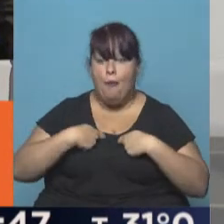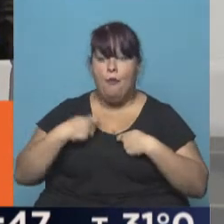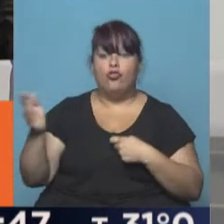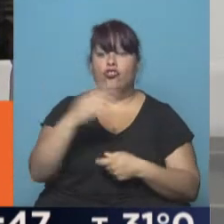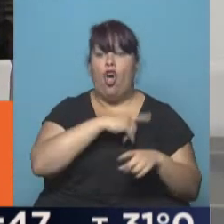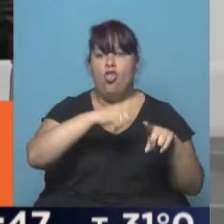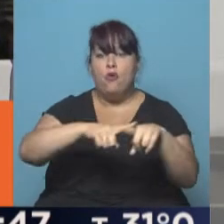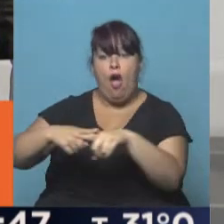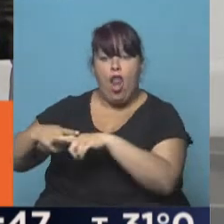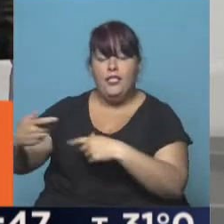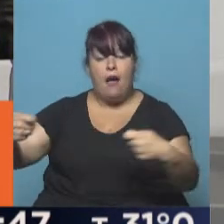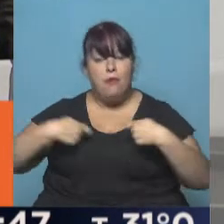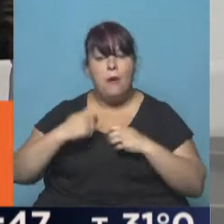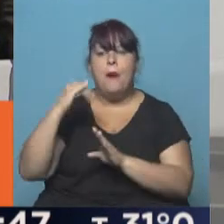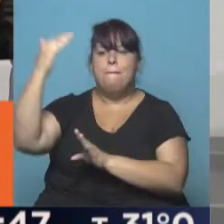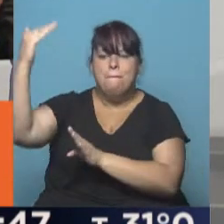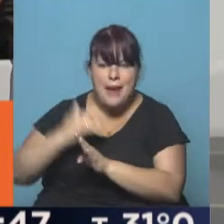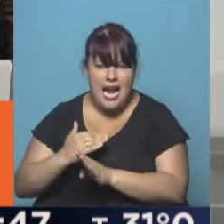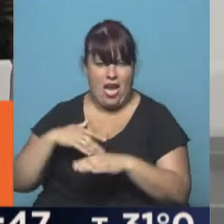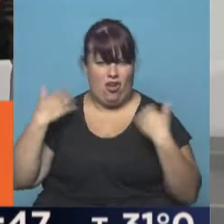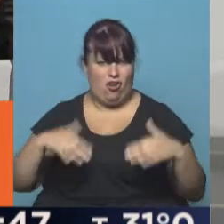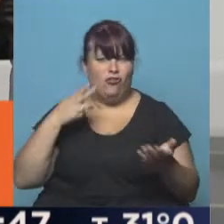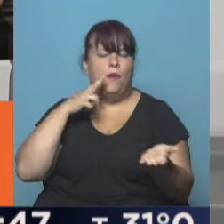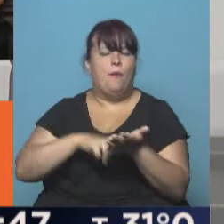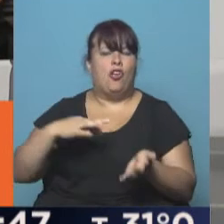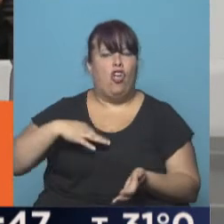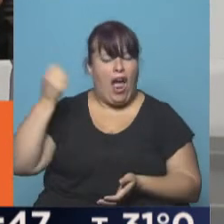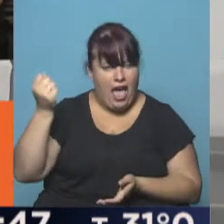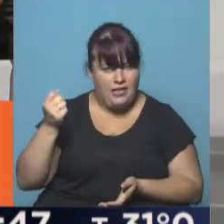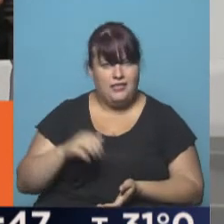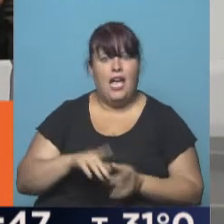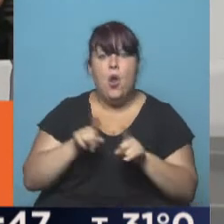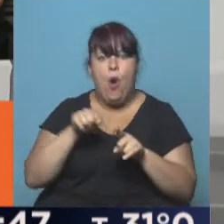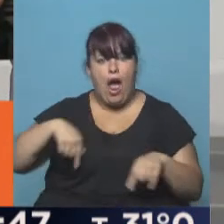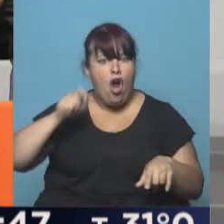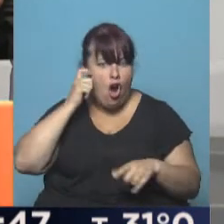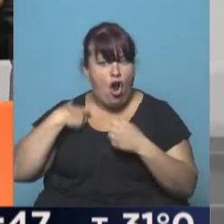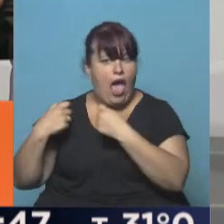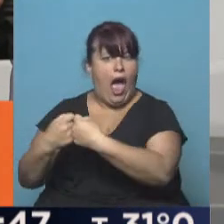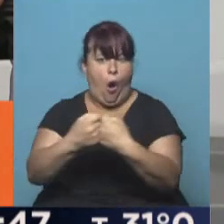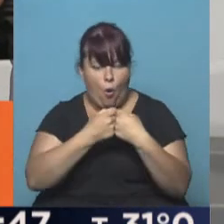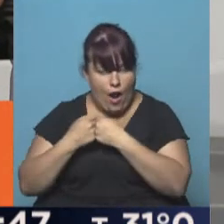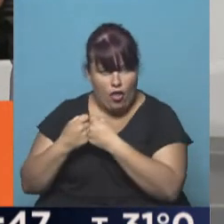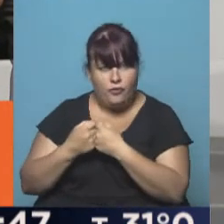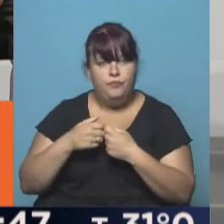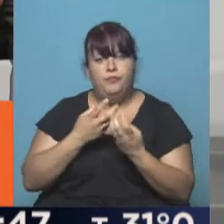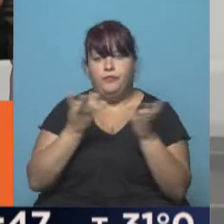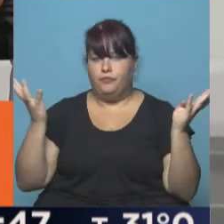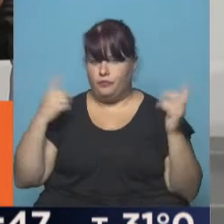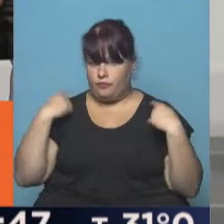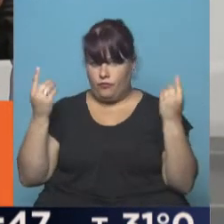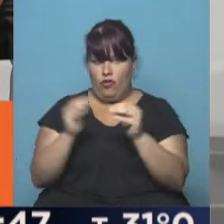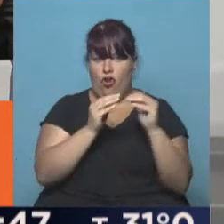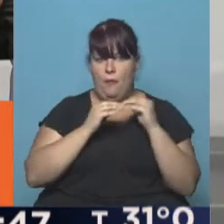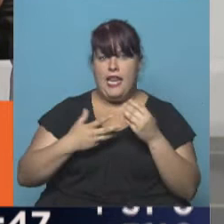fuerzas políticas, una reducción más fuerte en el impuesto a las ganancias que la que hemos logrado consensuar con nuestros